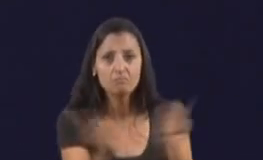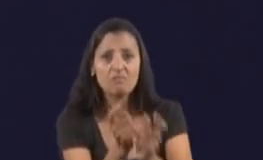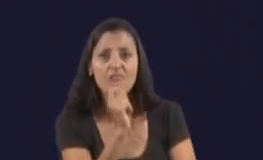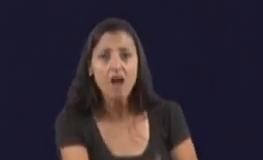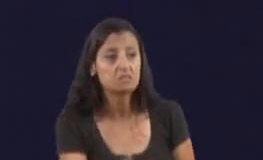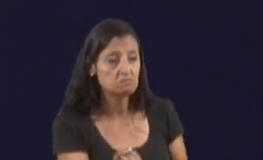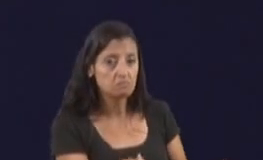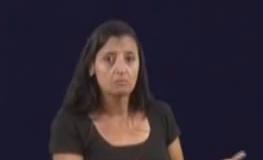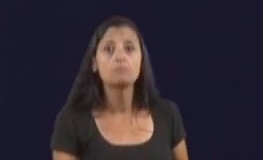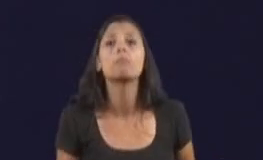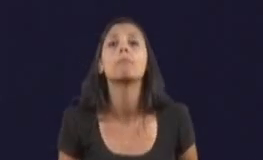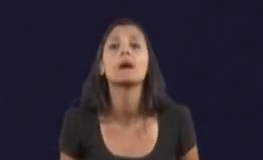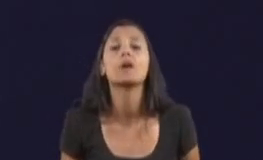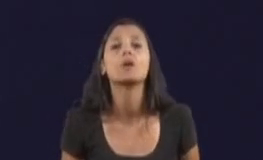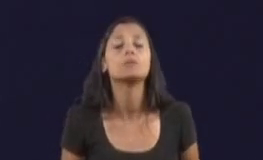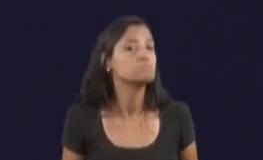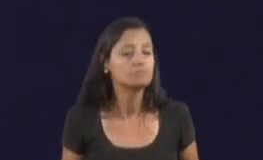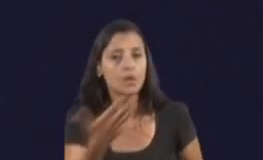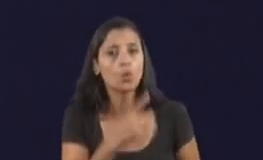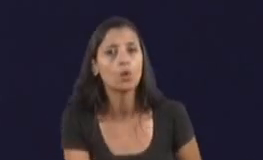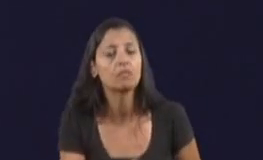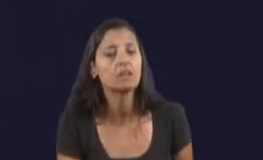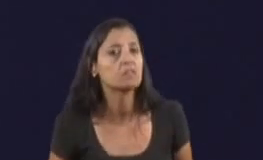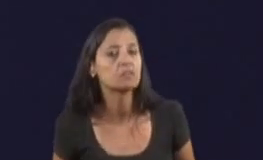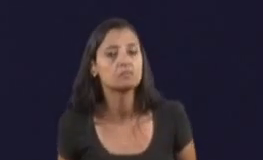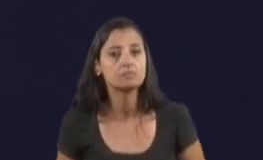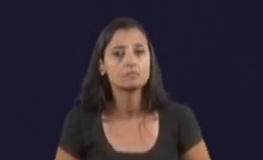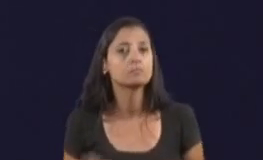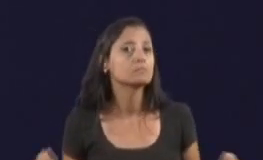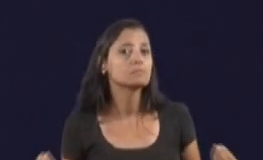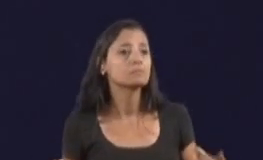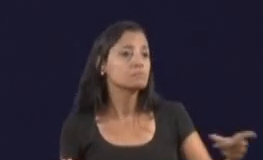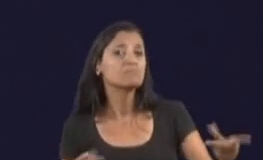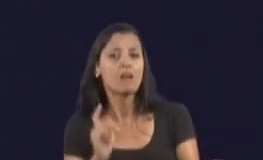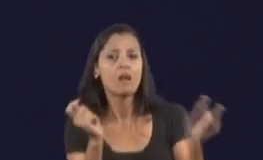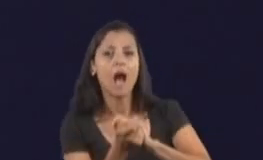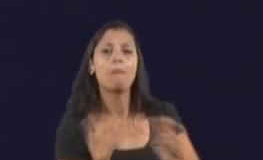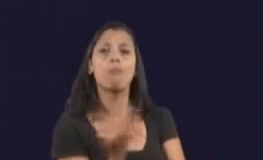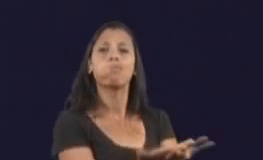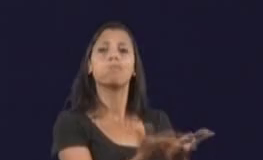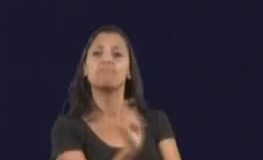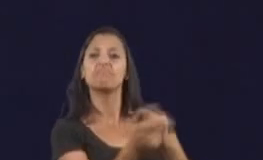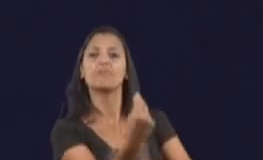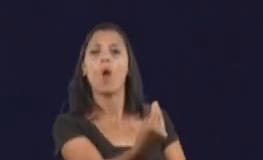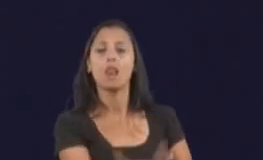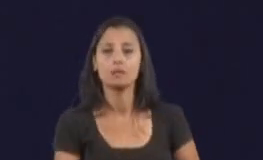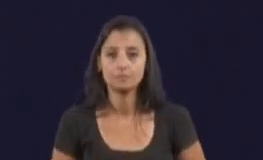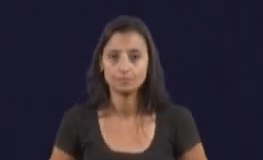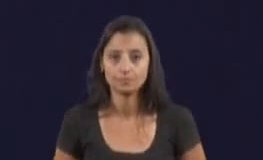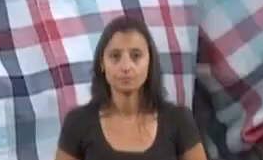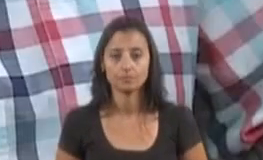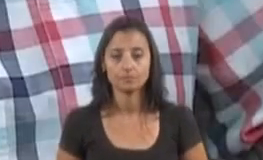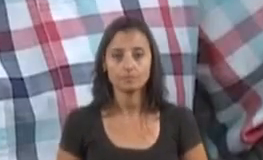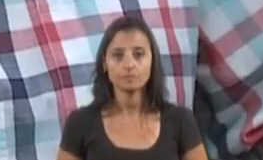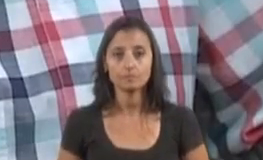Está bien, pero no. Y eso que no entiendo cuál sería el cambio que propone con esa